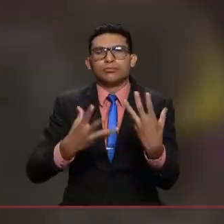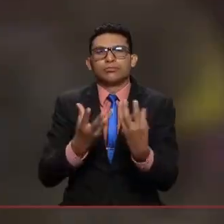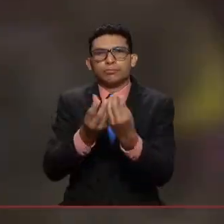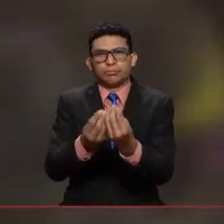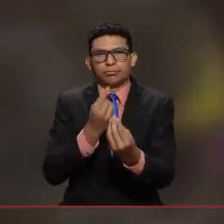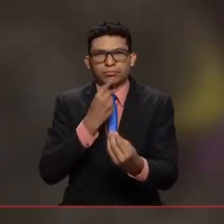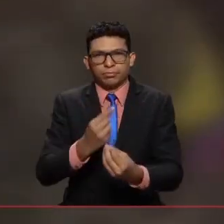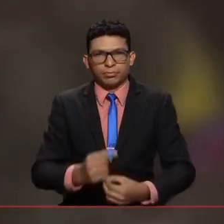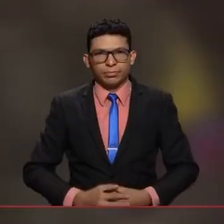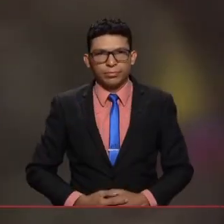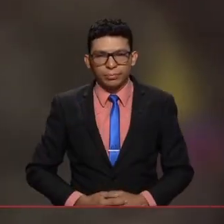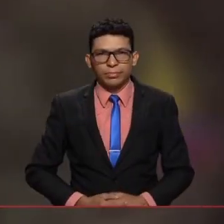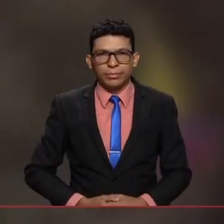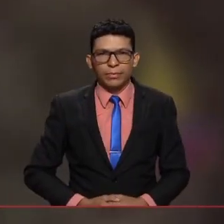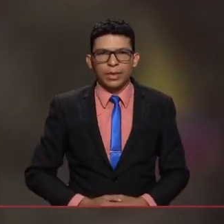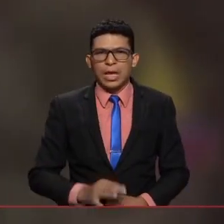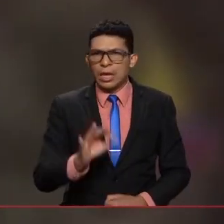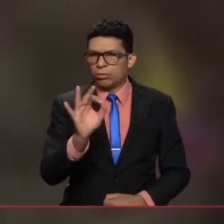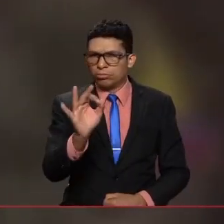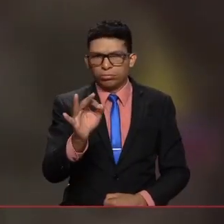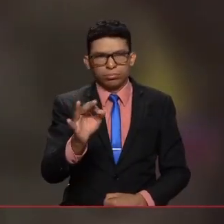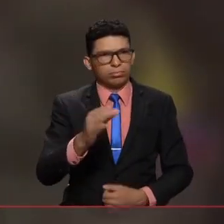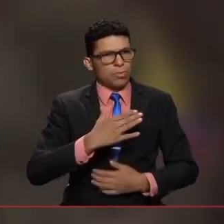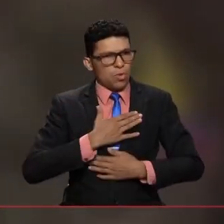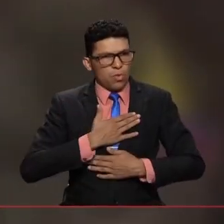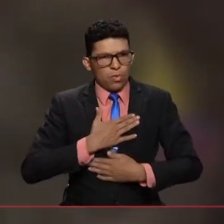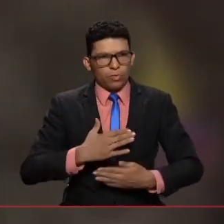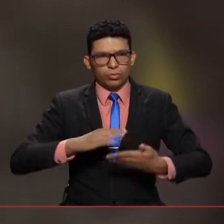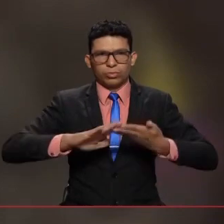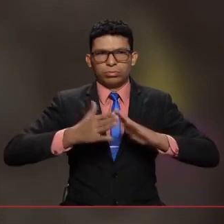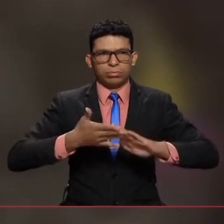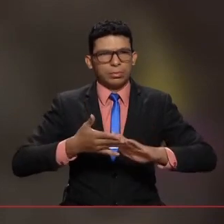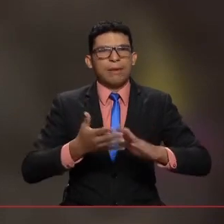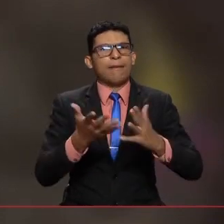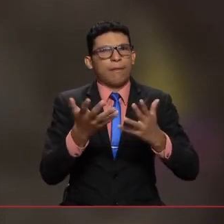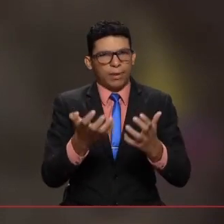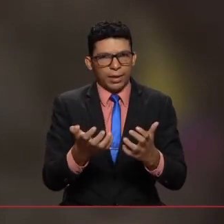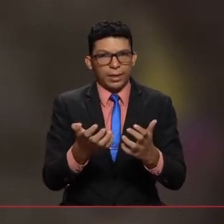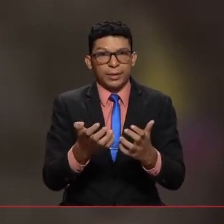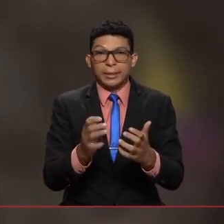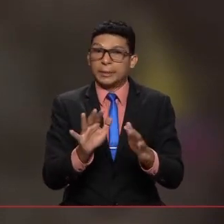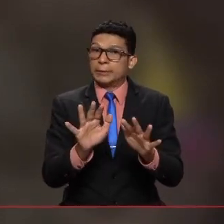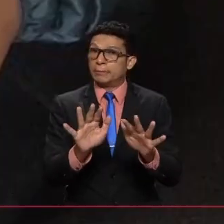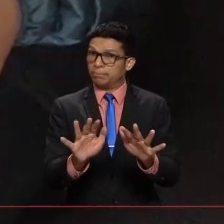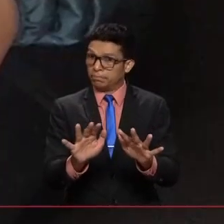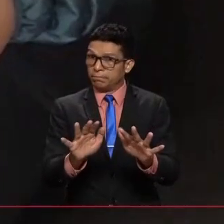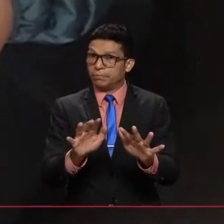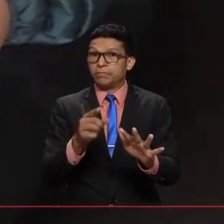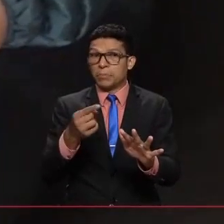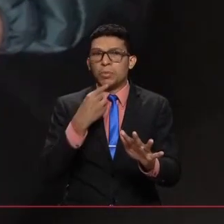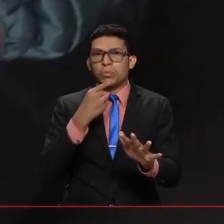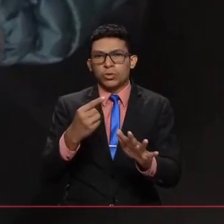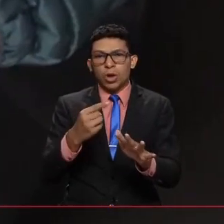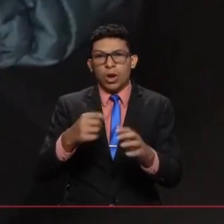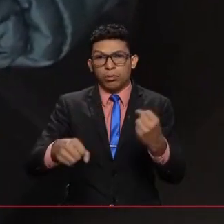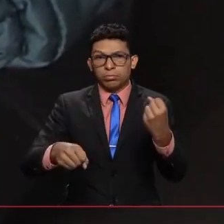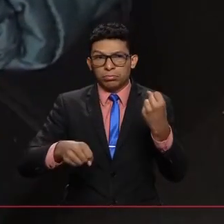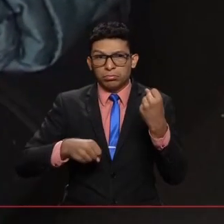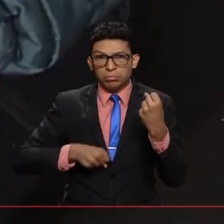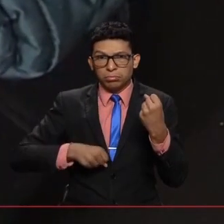manifestó: siempre hemos manifestado nuestra voluntad de paz, pero esto no quiere decir que somos un